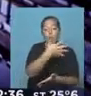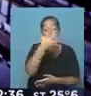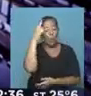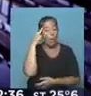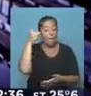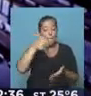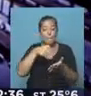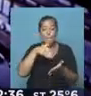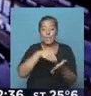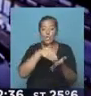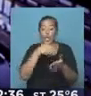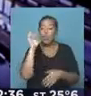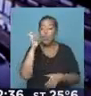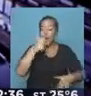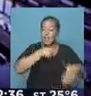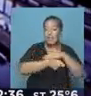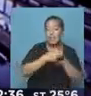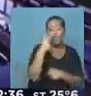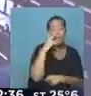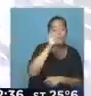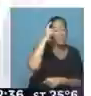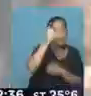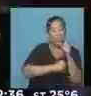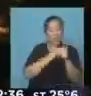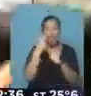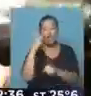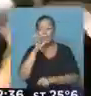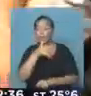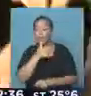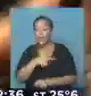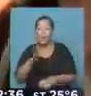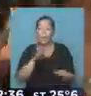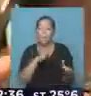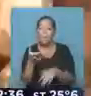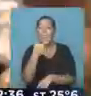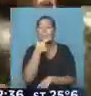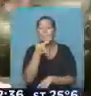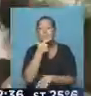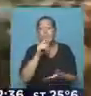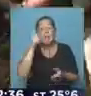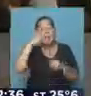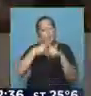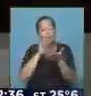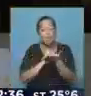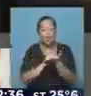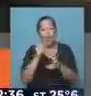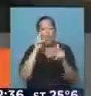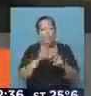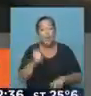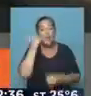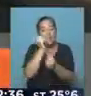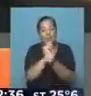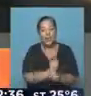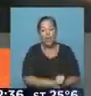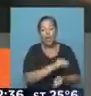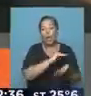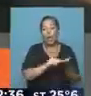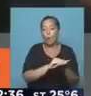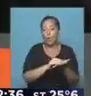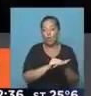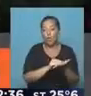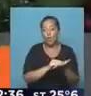2010 y 2014 unos 17 exfuncionarios de gobierno son investigados por estas maniobras y fueron detenidos los abogados